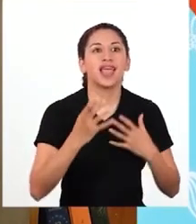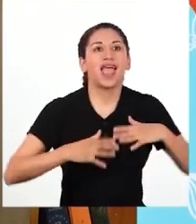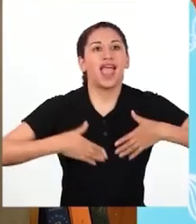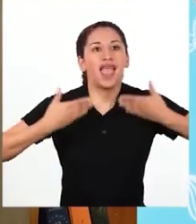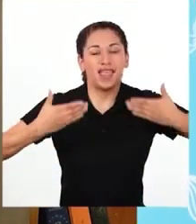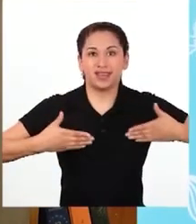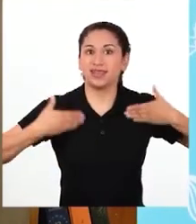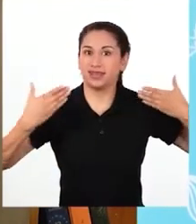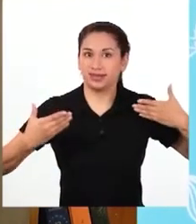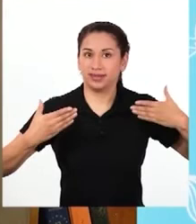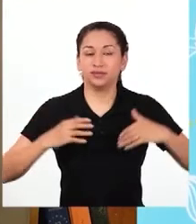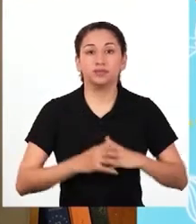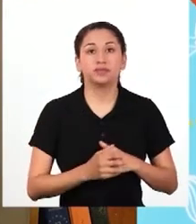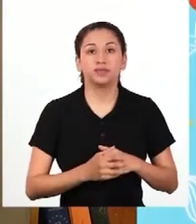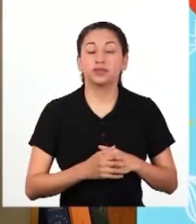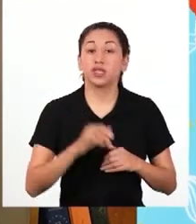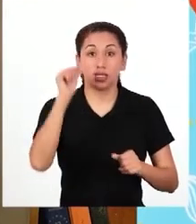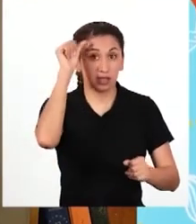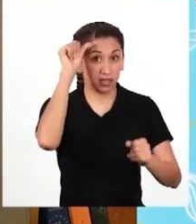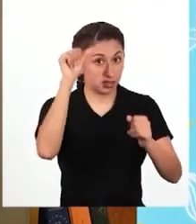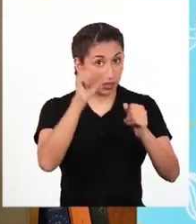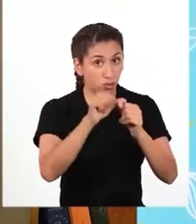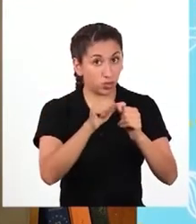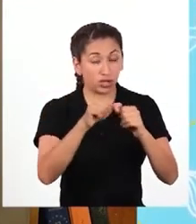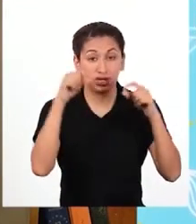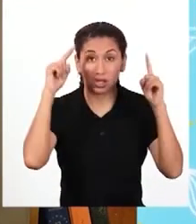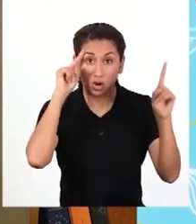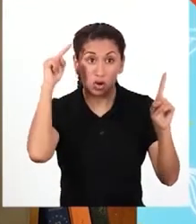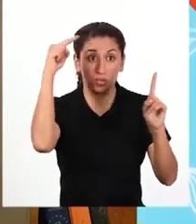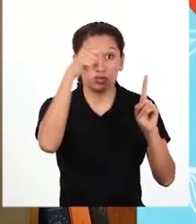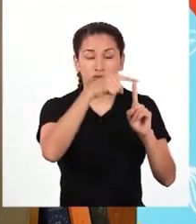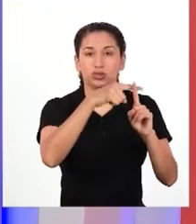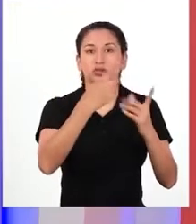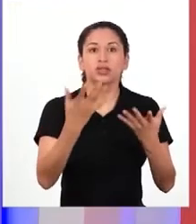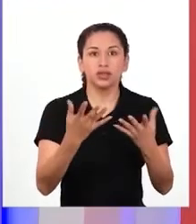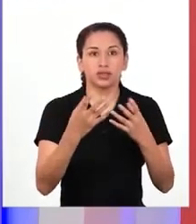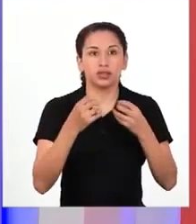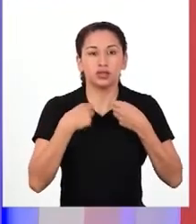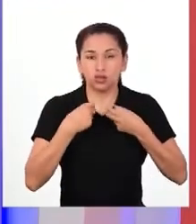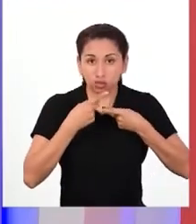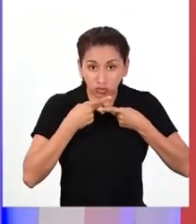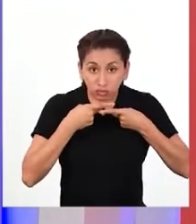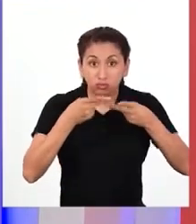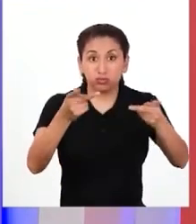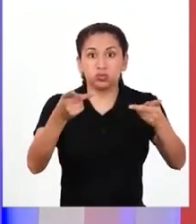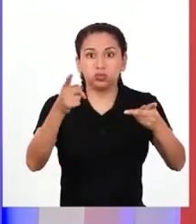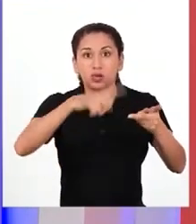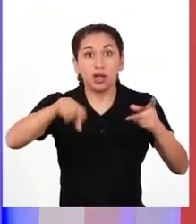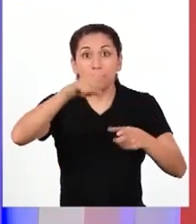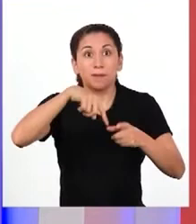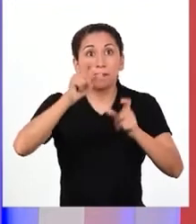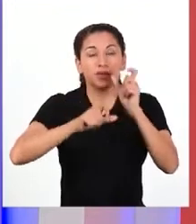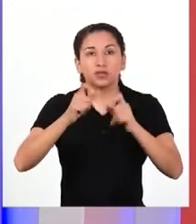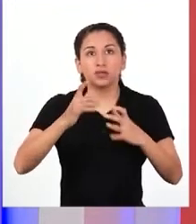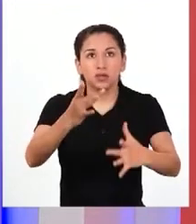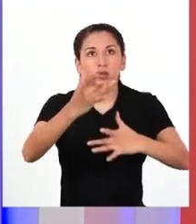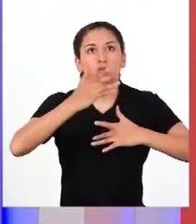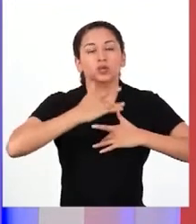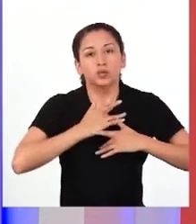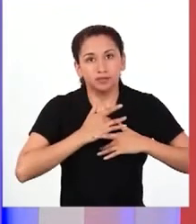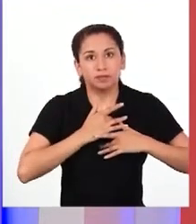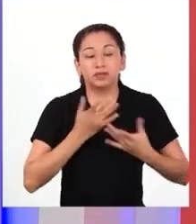que el propósito es convencer sobre lo que estamos diciendo. ¡Claro! Si el propio orador dice